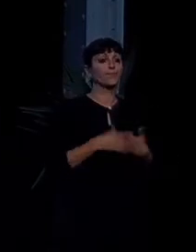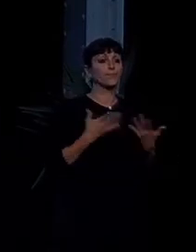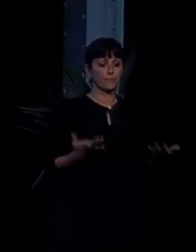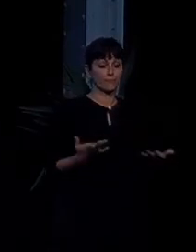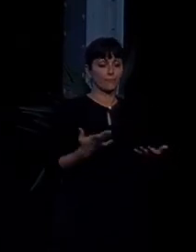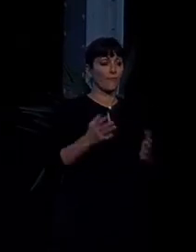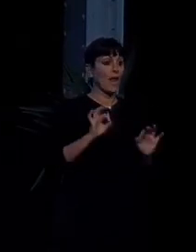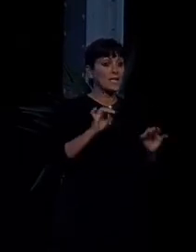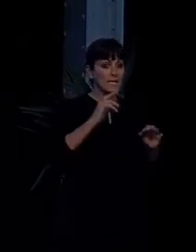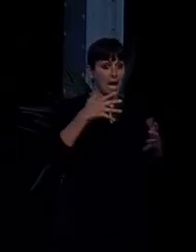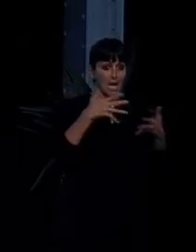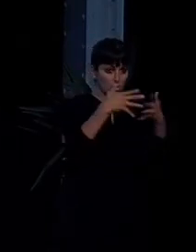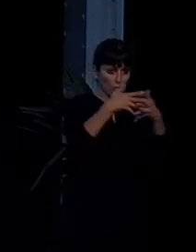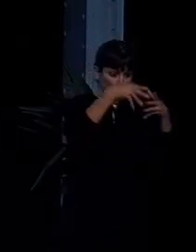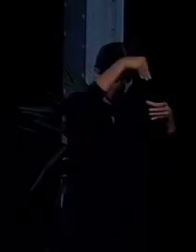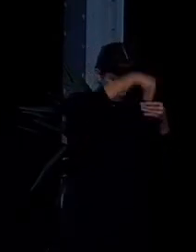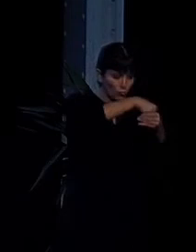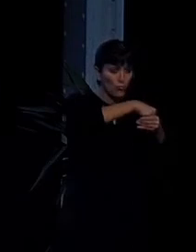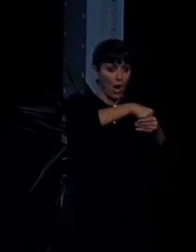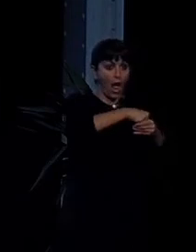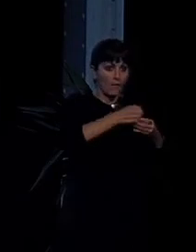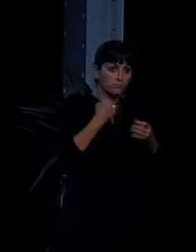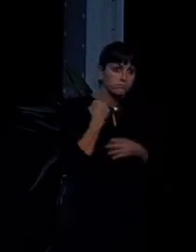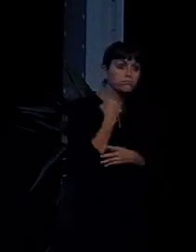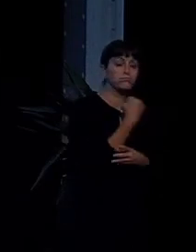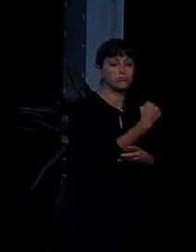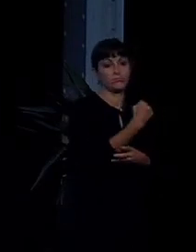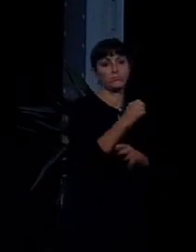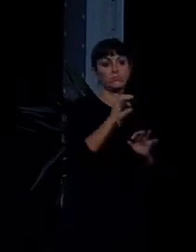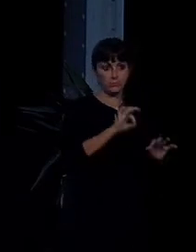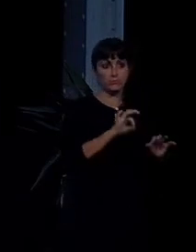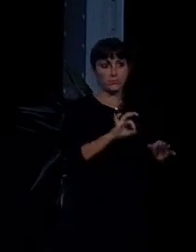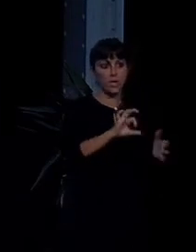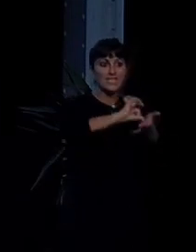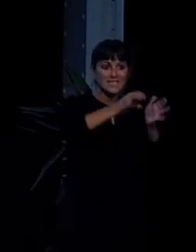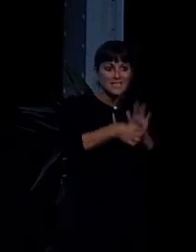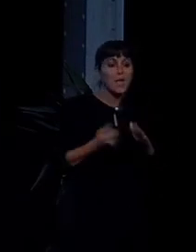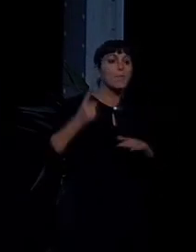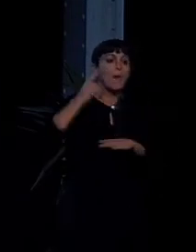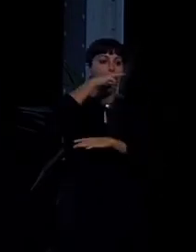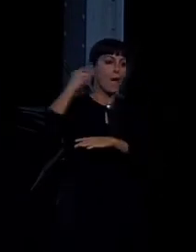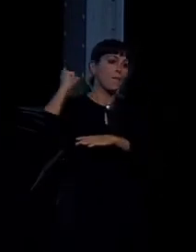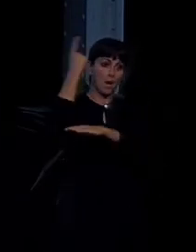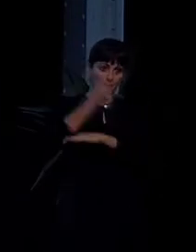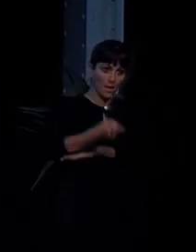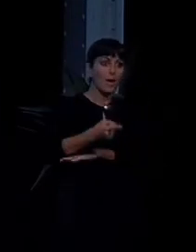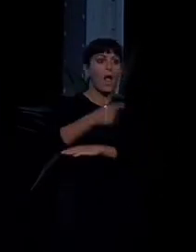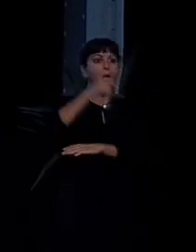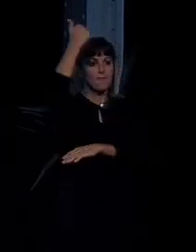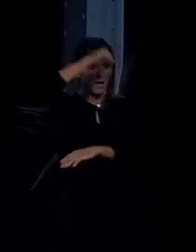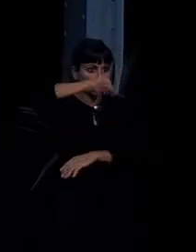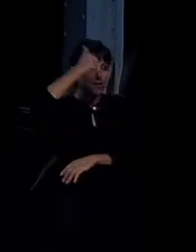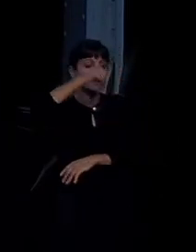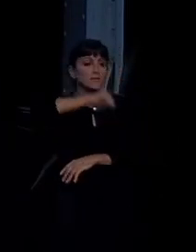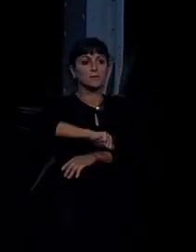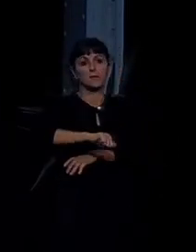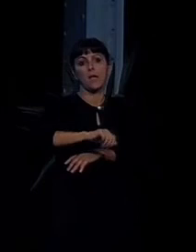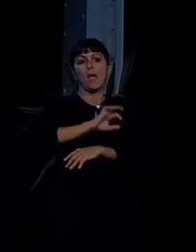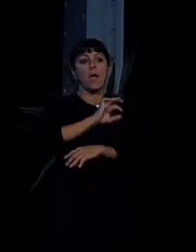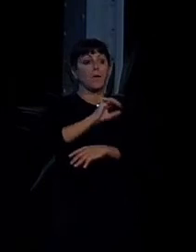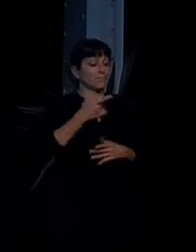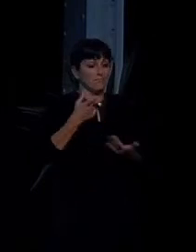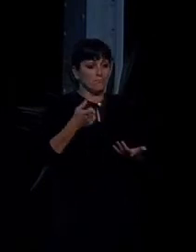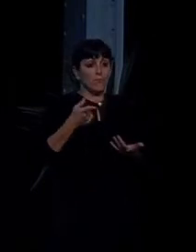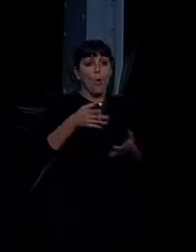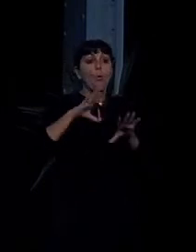la estructura que da cobijo a un sistema patriarcal y machista que utiliza como mecanismo de